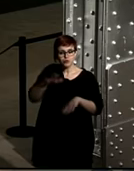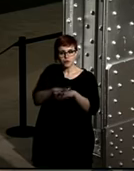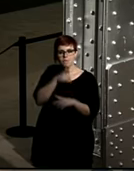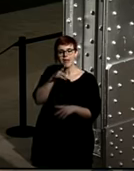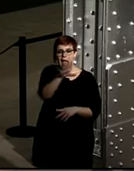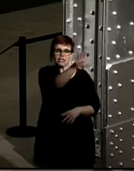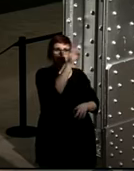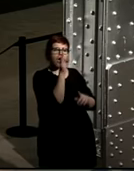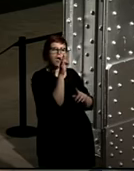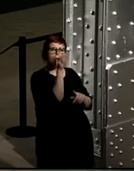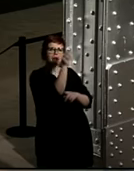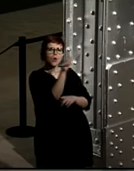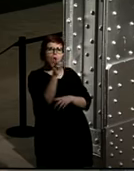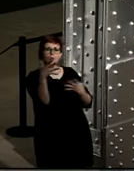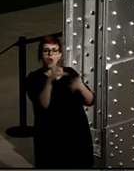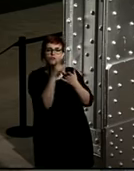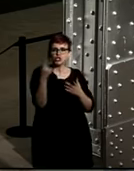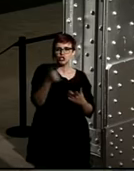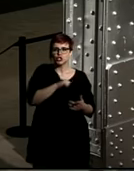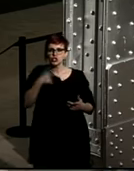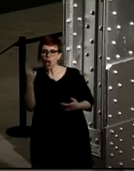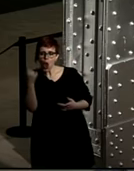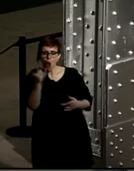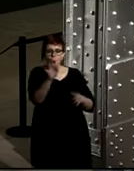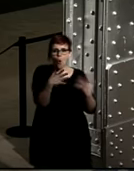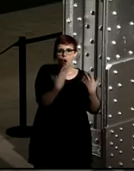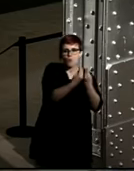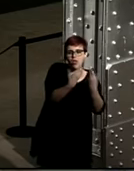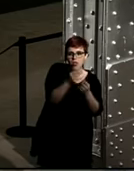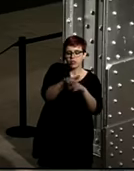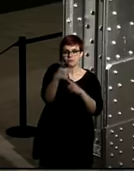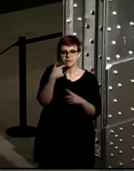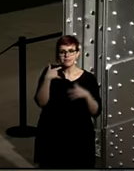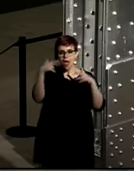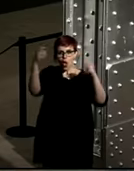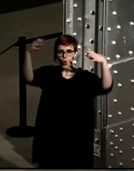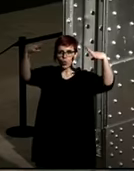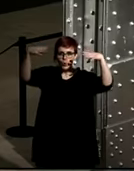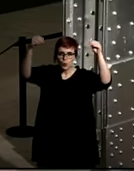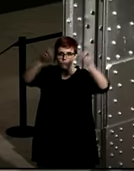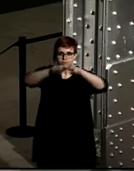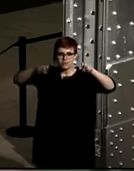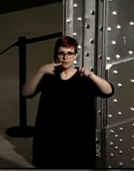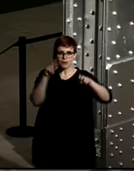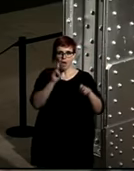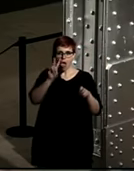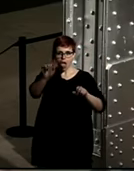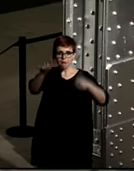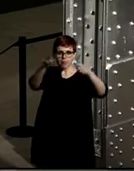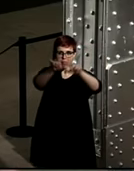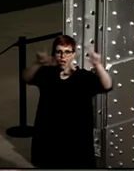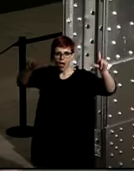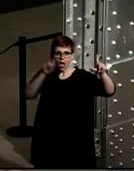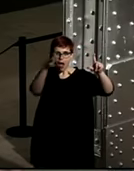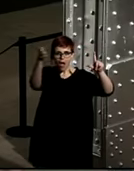la película, hasta con quién vas, hasta si vas solo, cuando se apaga la luz, cuando te metes en la pantalla, cuando te transforma lo que te está contando. El cine es